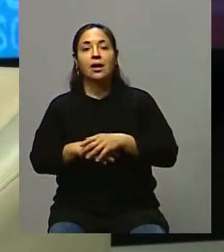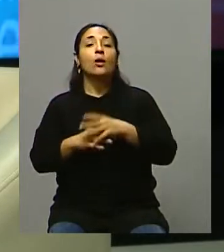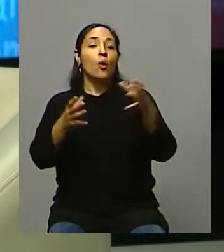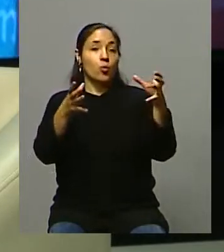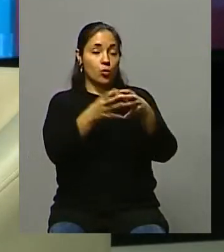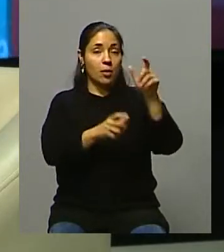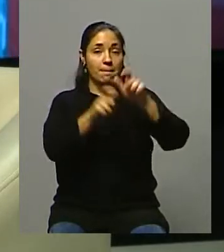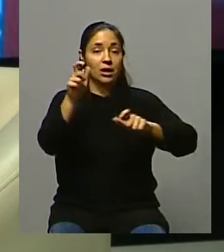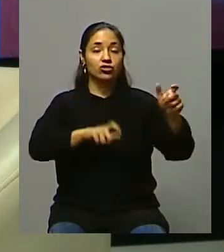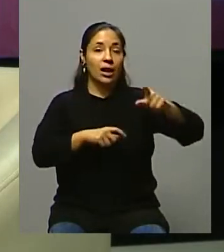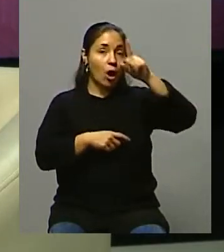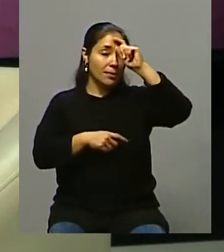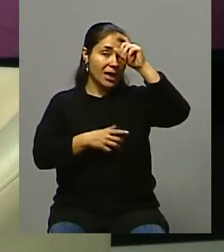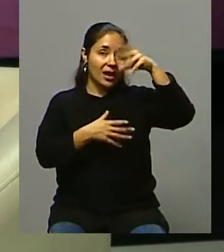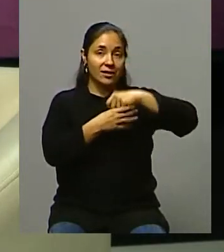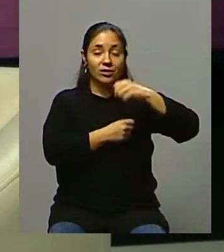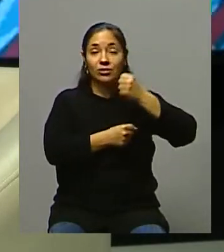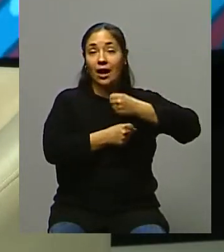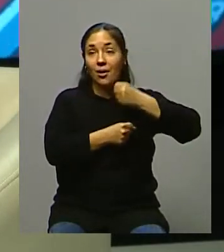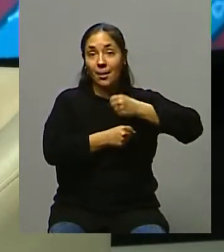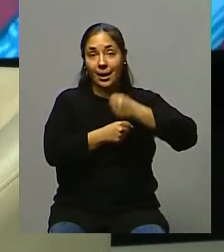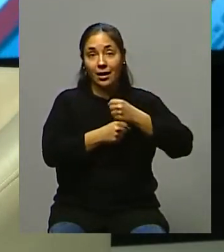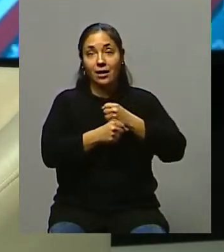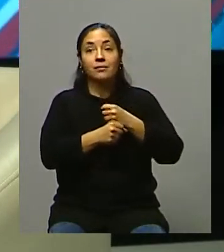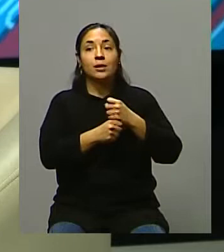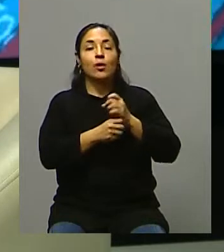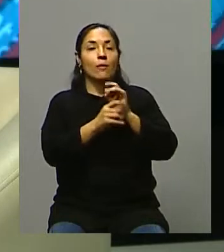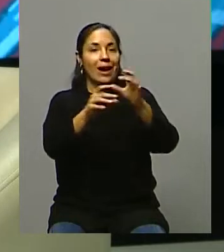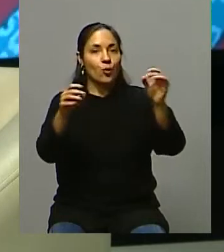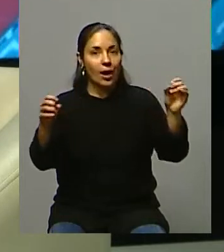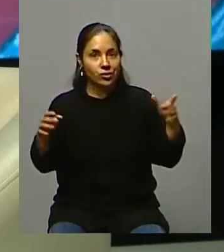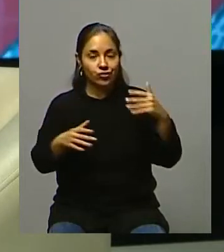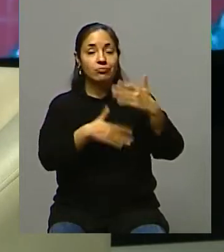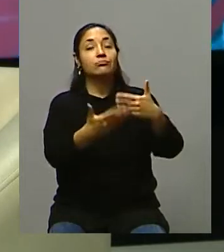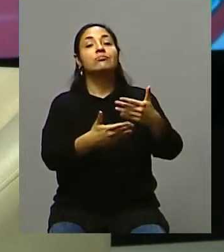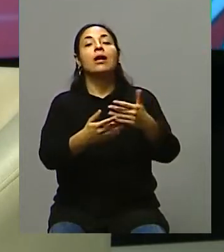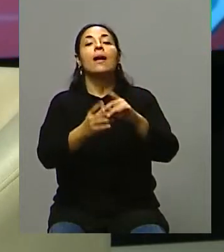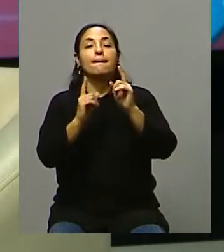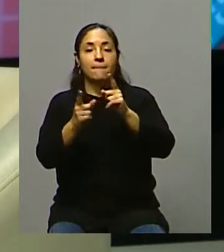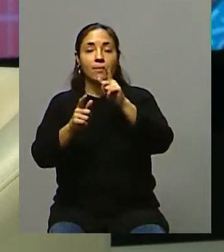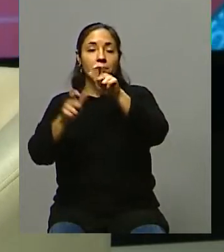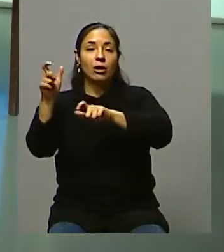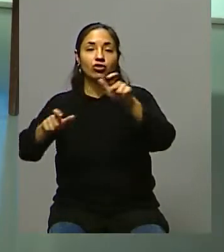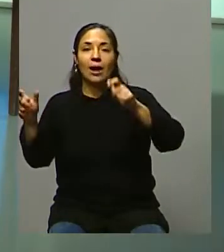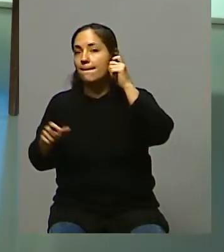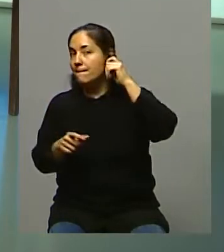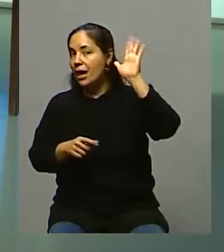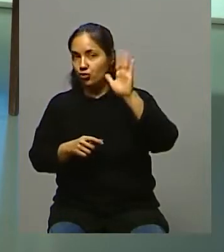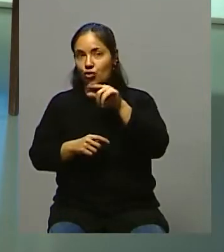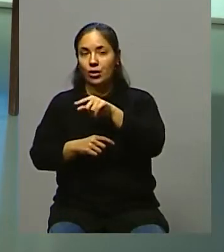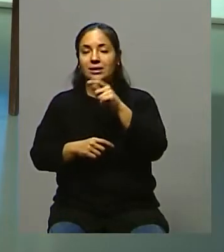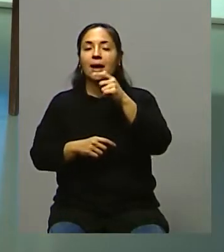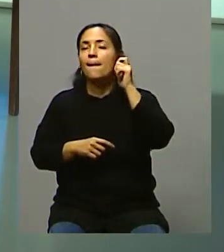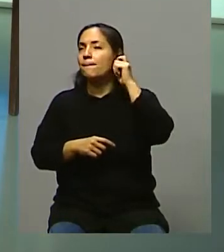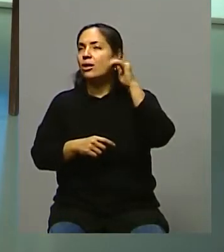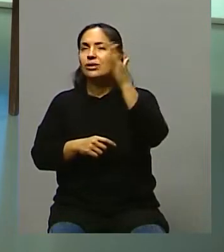¿sí? Que nosotros ya largamos nuestra vacunación en el hospital, y personas mayores, ¿sí? Exactamente. Mayores de